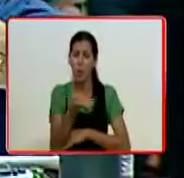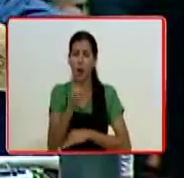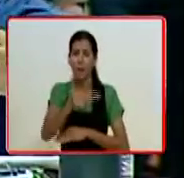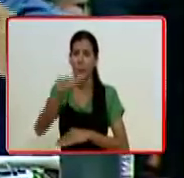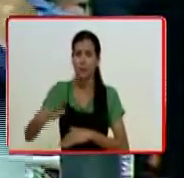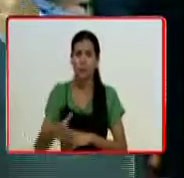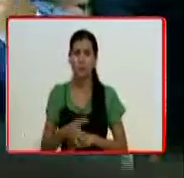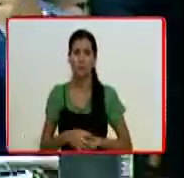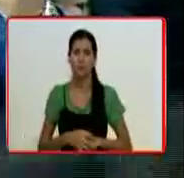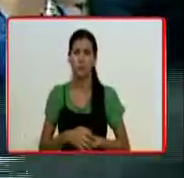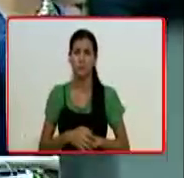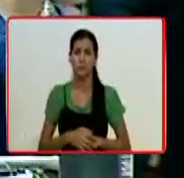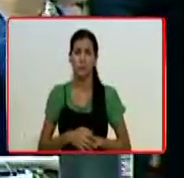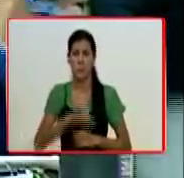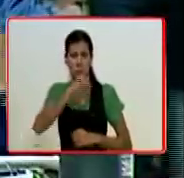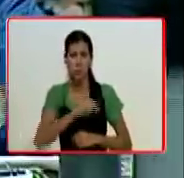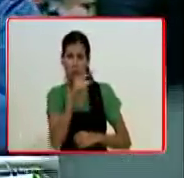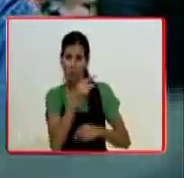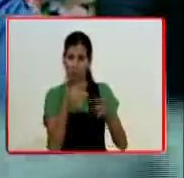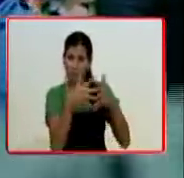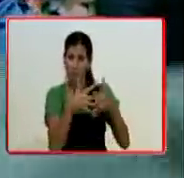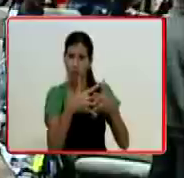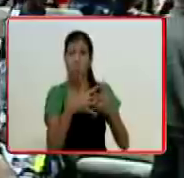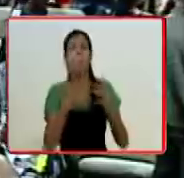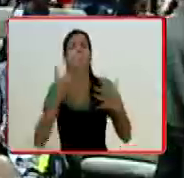conjurados si se presentara la situación.